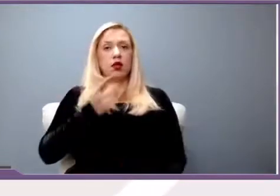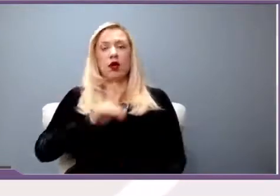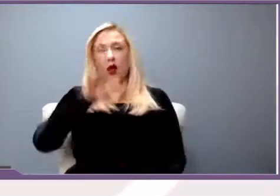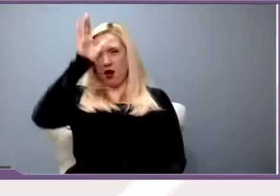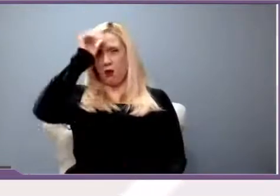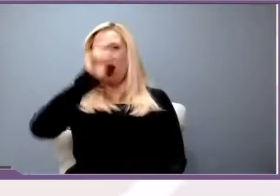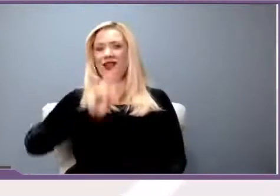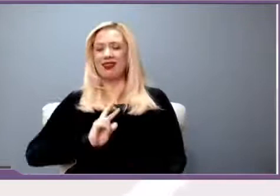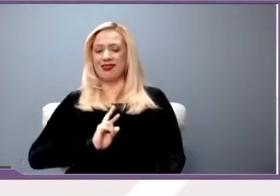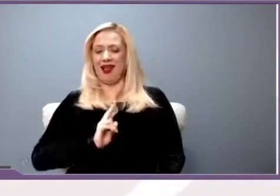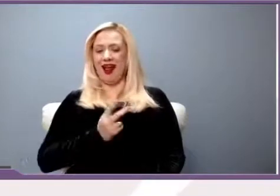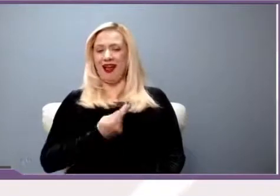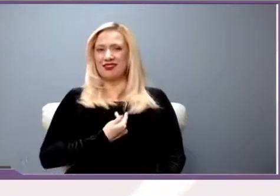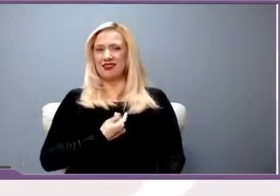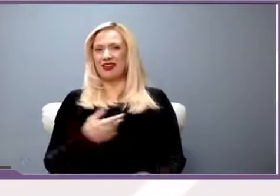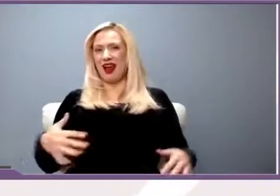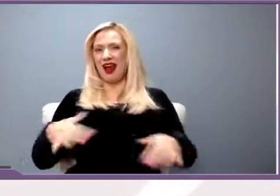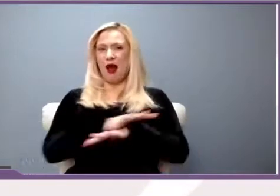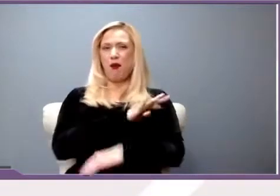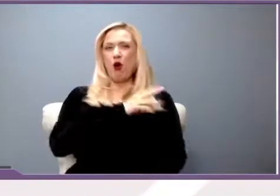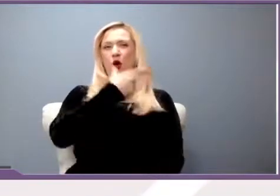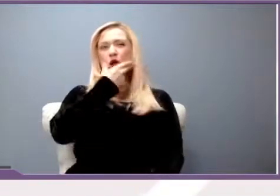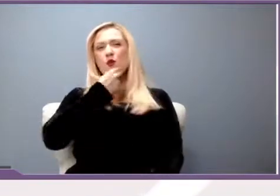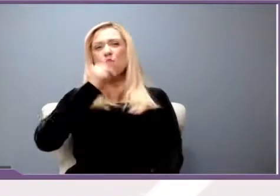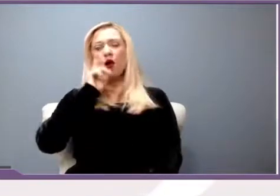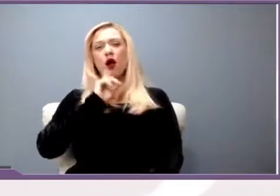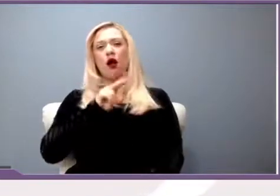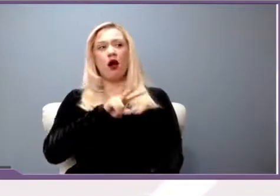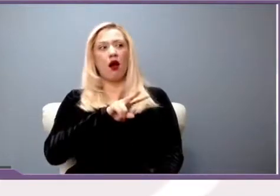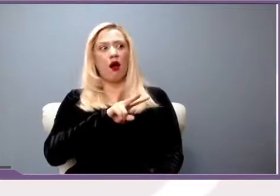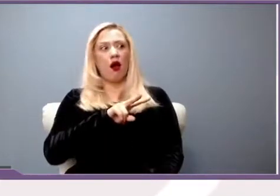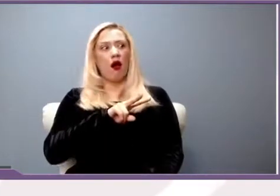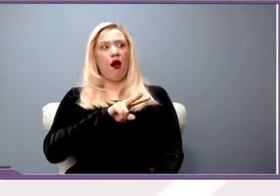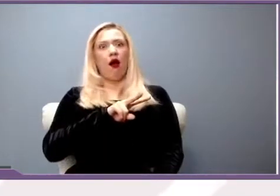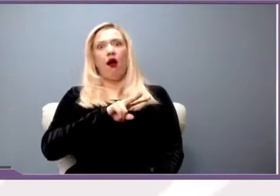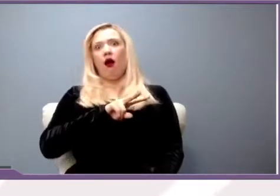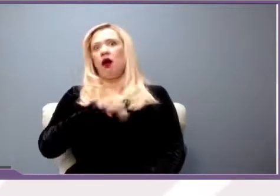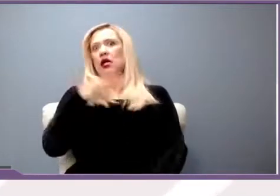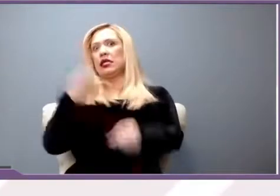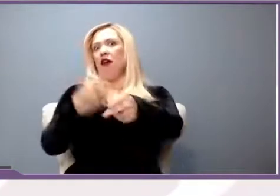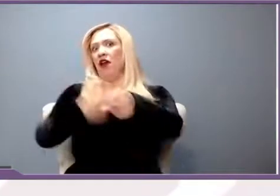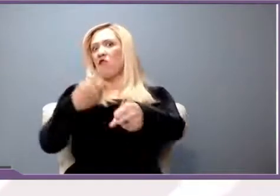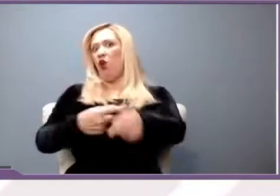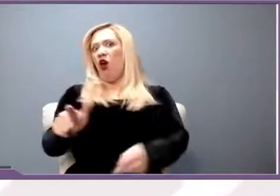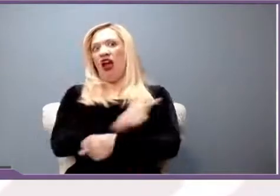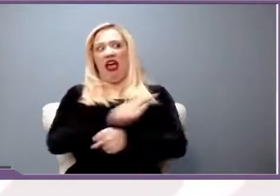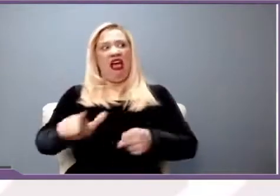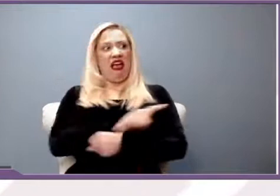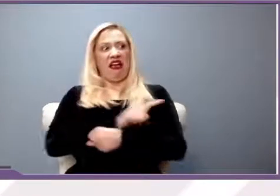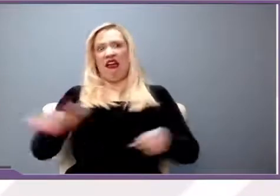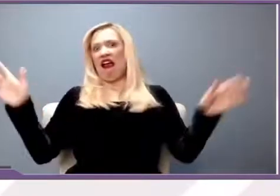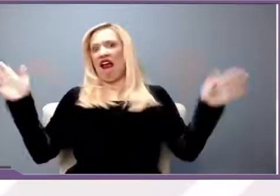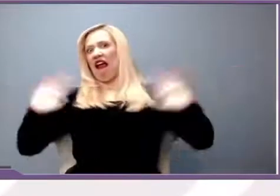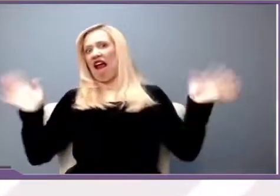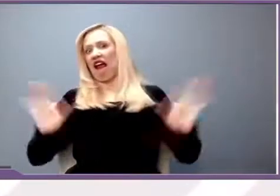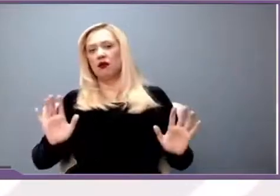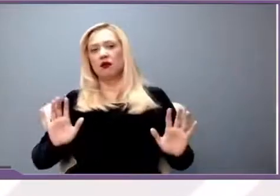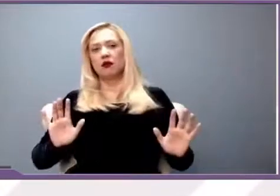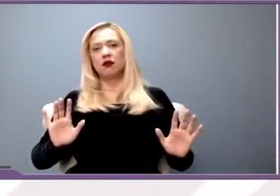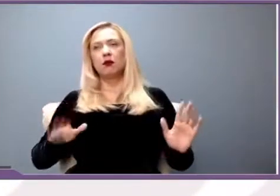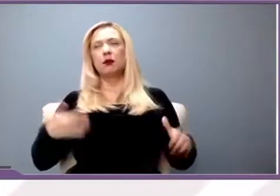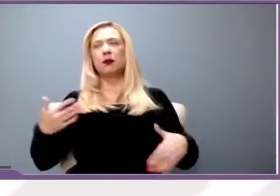era en el tema de la homosexualidad, cuando se declaraba que era una enfermedad y después dijeron, no, estábamos equivocados. Me parece